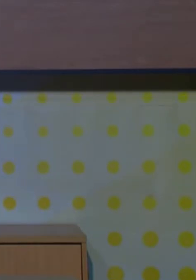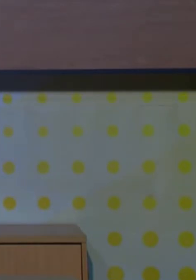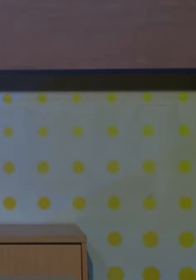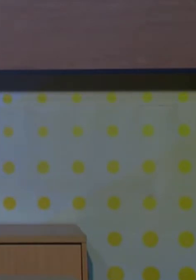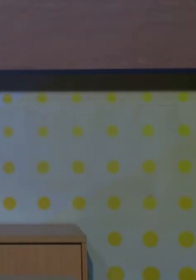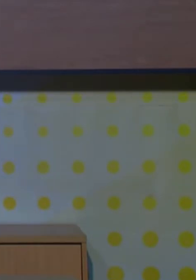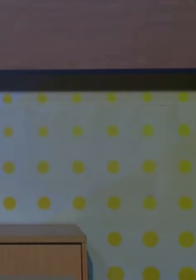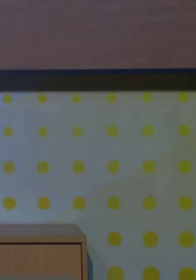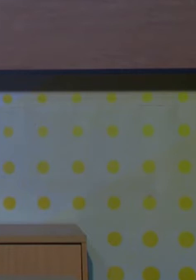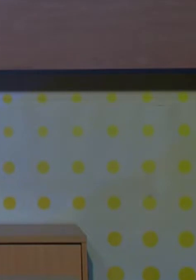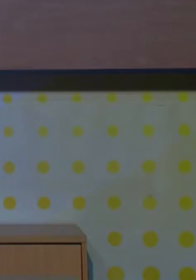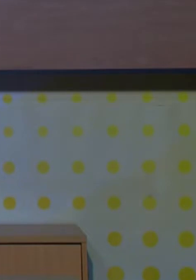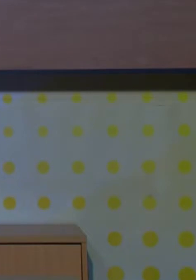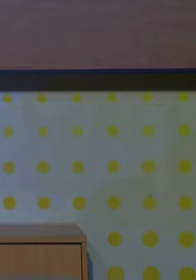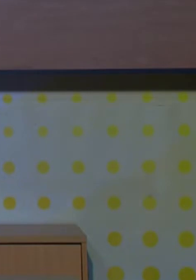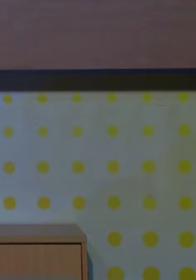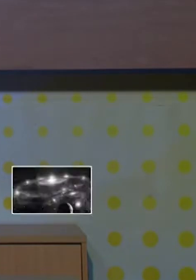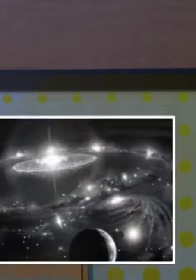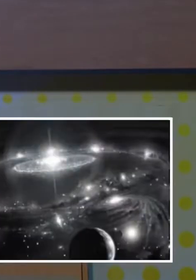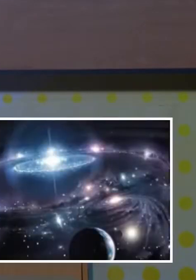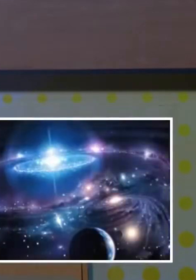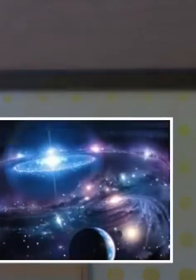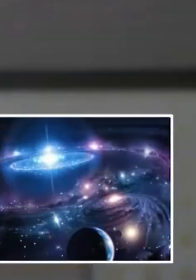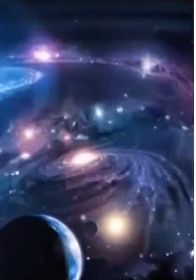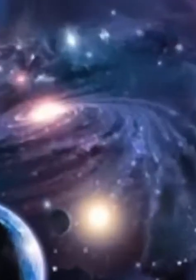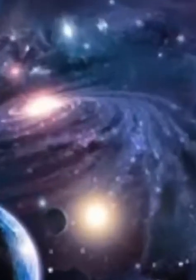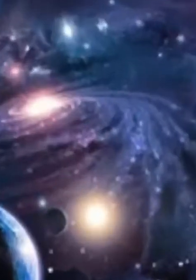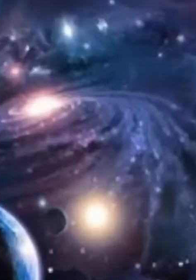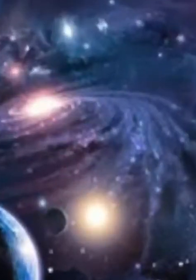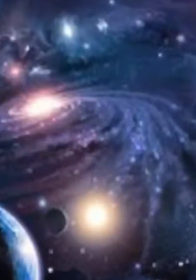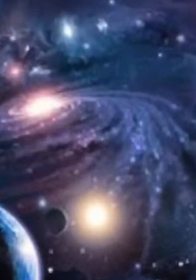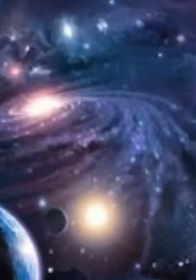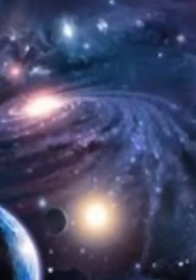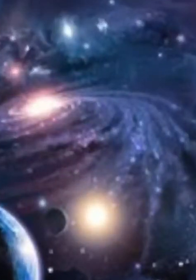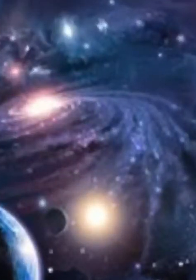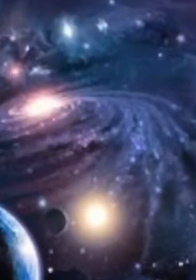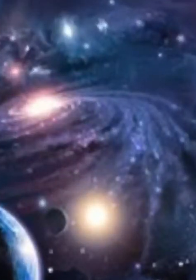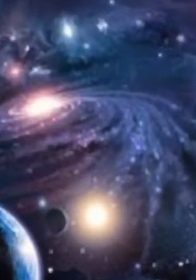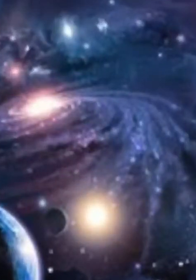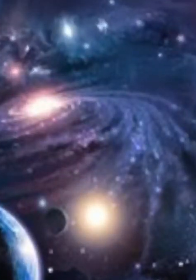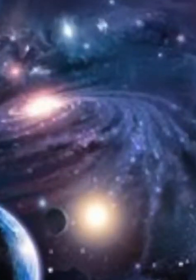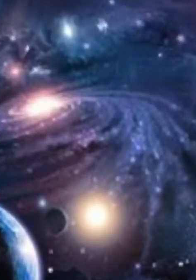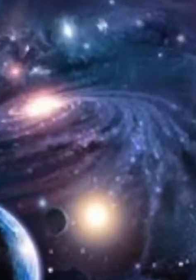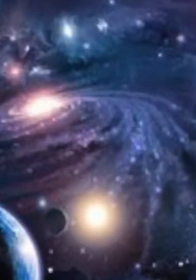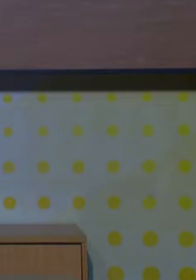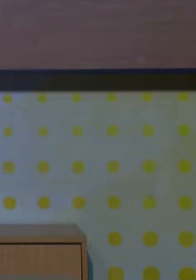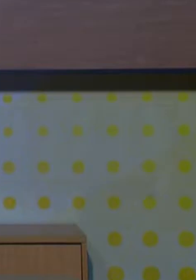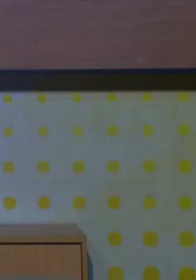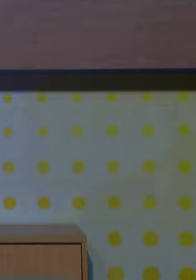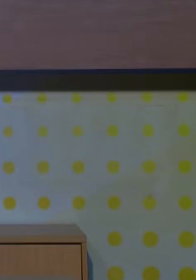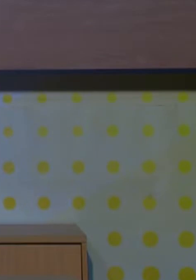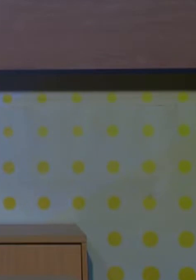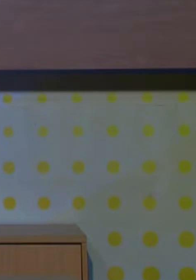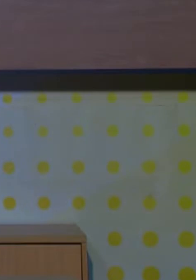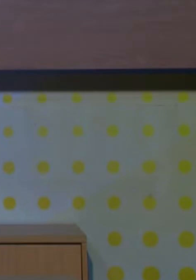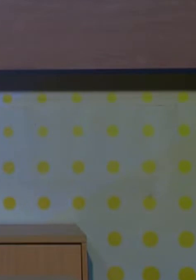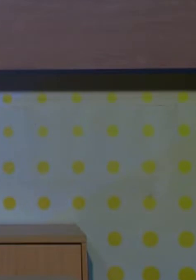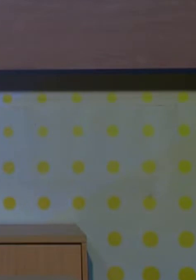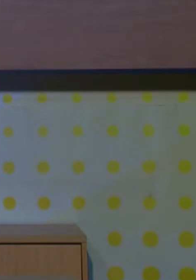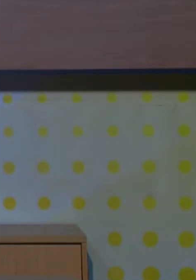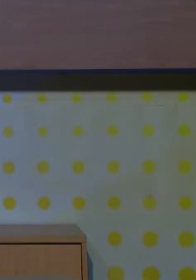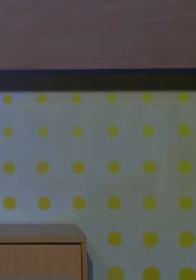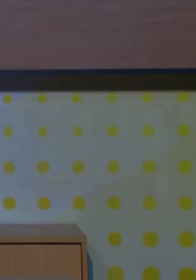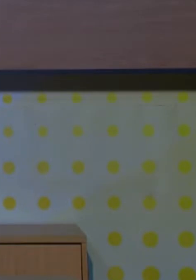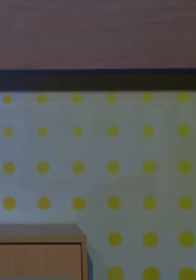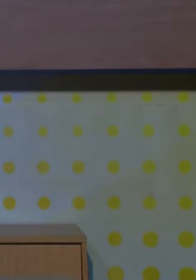los ciudadanos de distintos países elijan nombres para un cuerpo celeste y su estrella madre. República